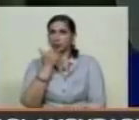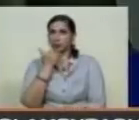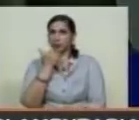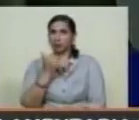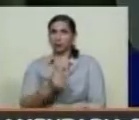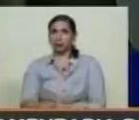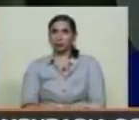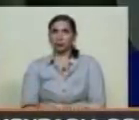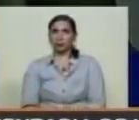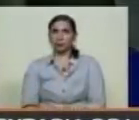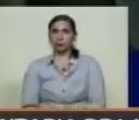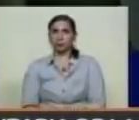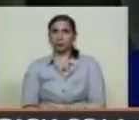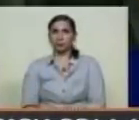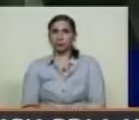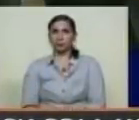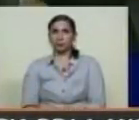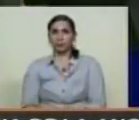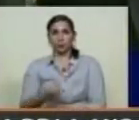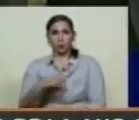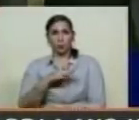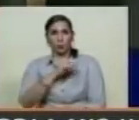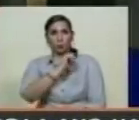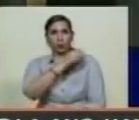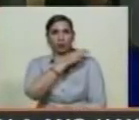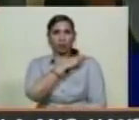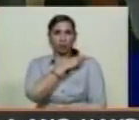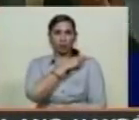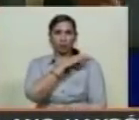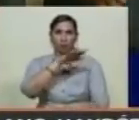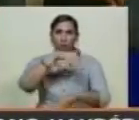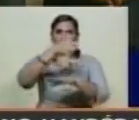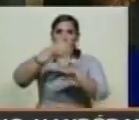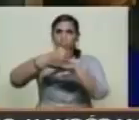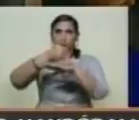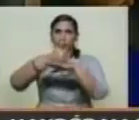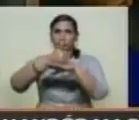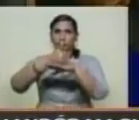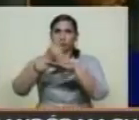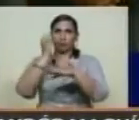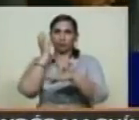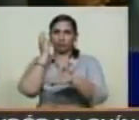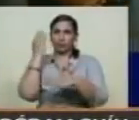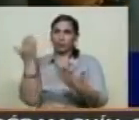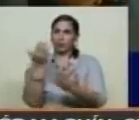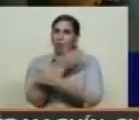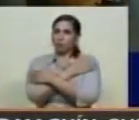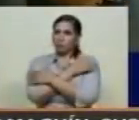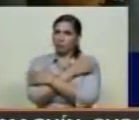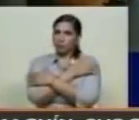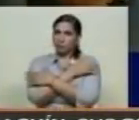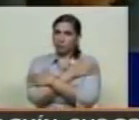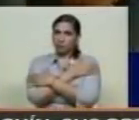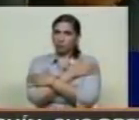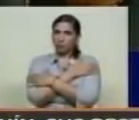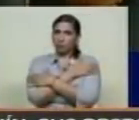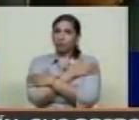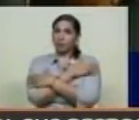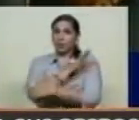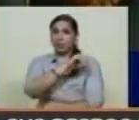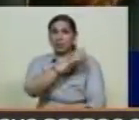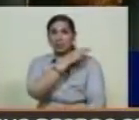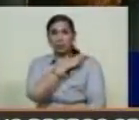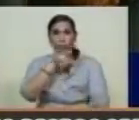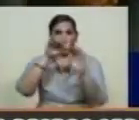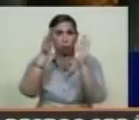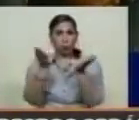nuestra directora ejecutiva, la señora Henrietta Ford, les mando un abrazo, es la directora mundial de UNICEF,